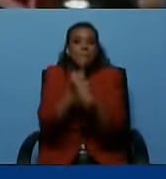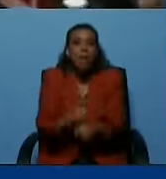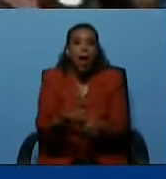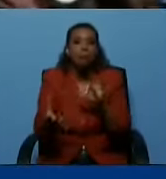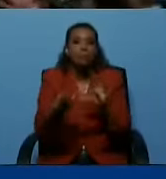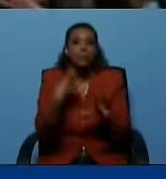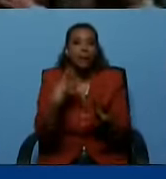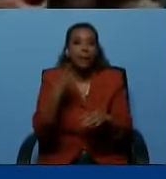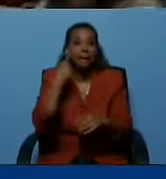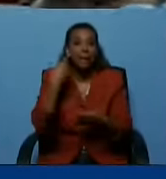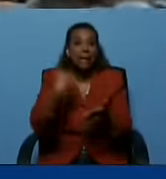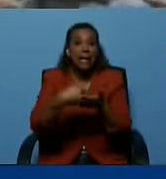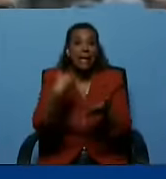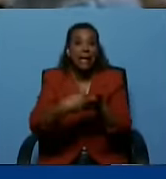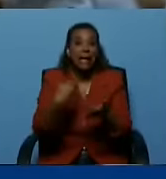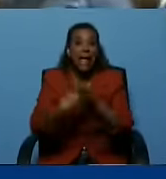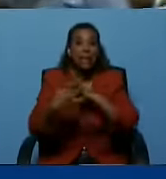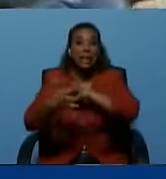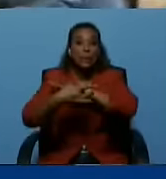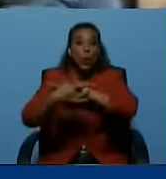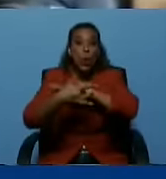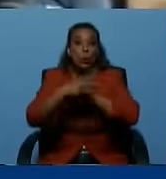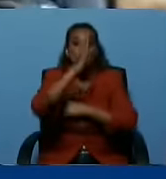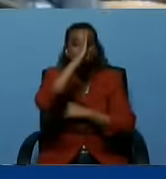Bueno, pila, pila, equipo tecnológico.